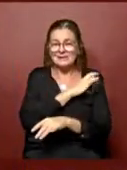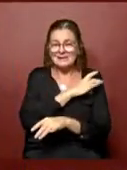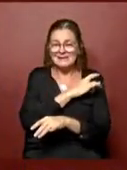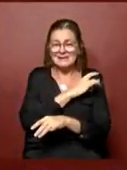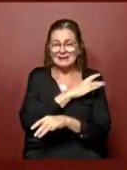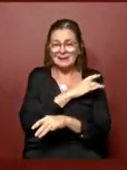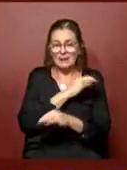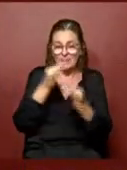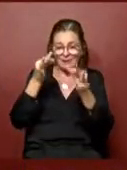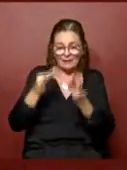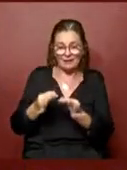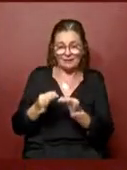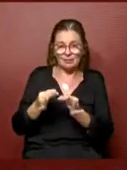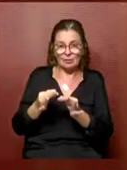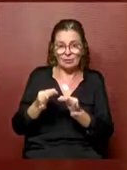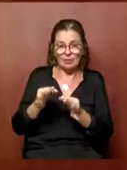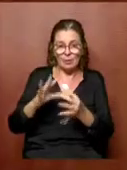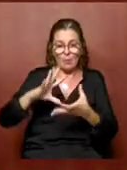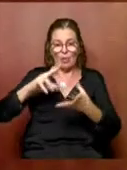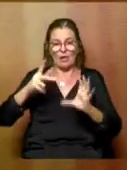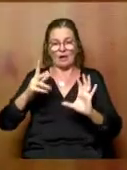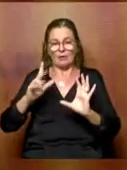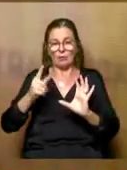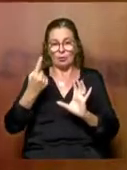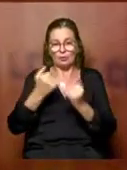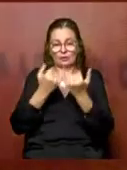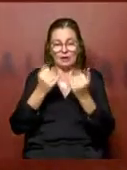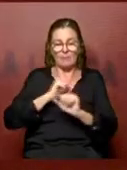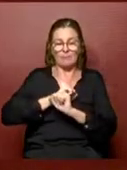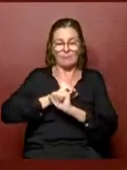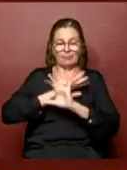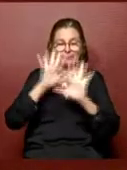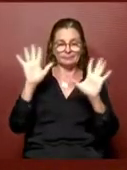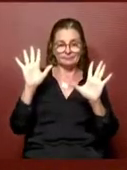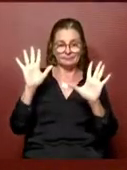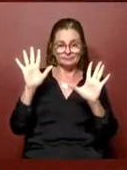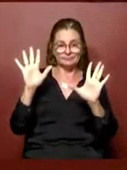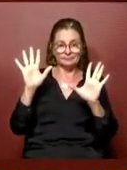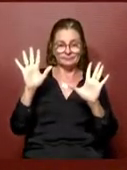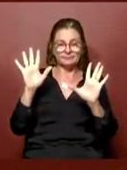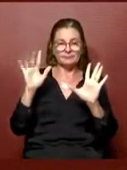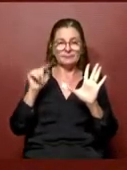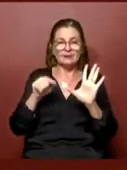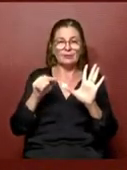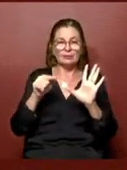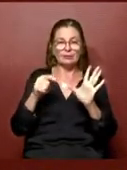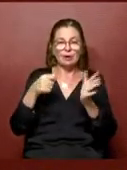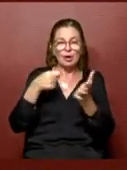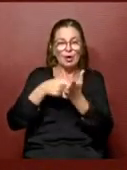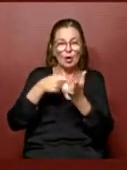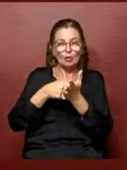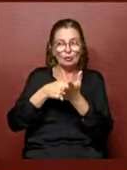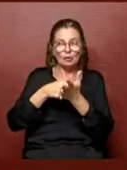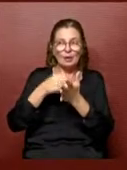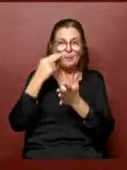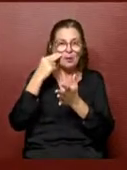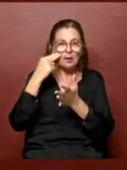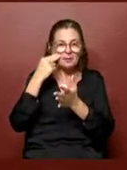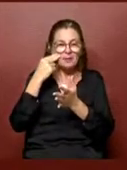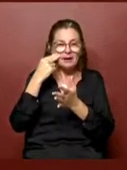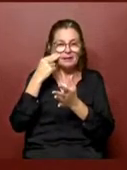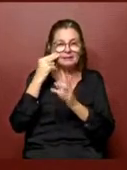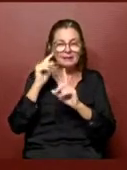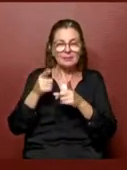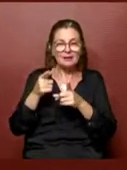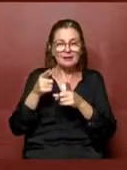era perfecto, era el modelo, y un día estalló. Y el costo de ese estallido, incluso